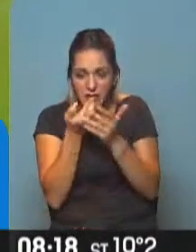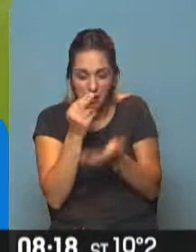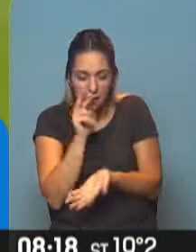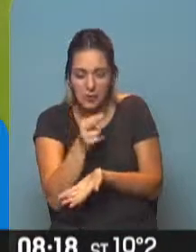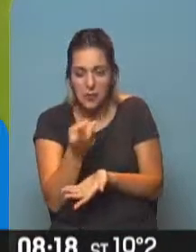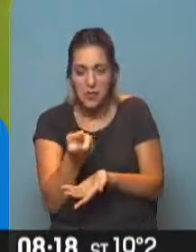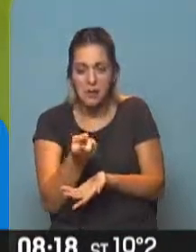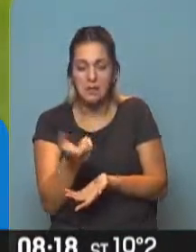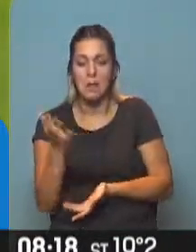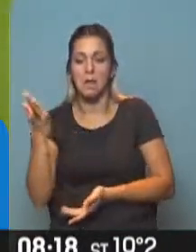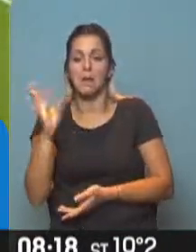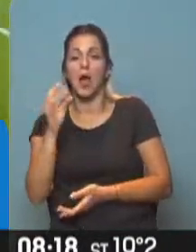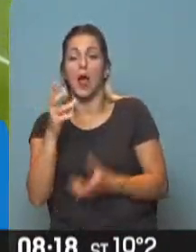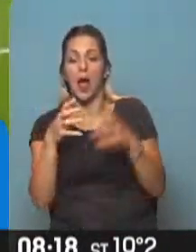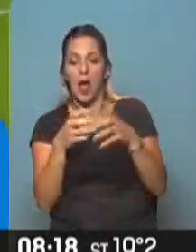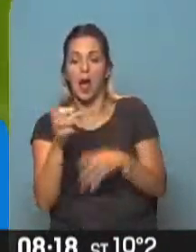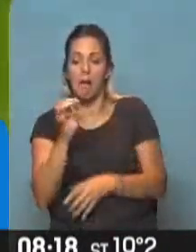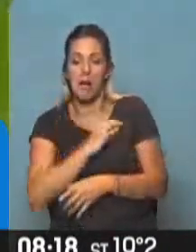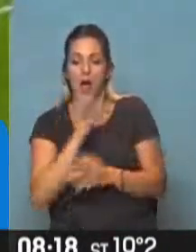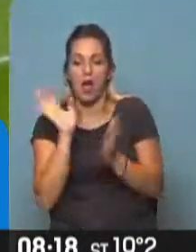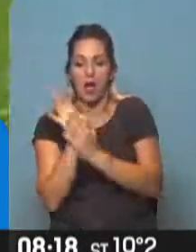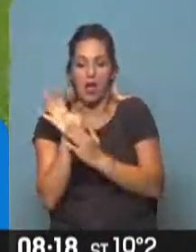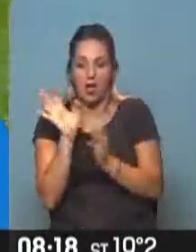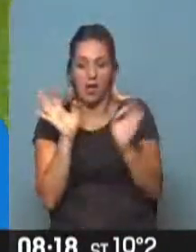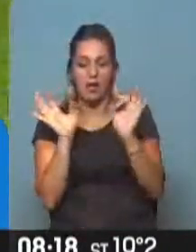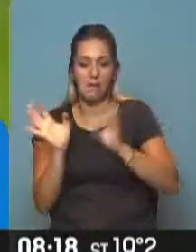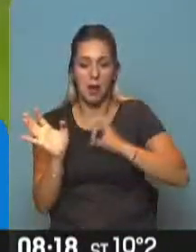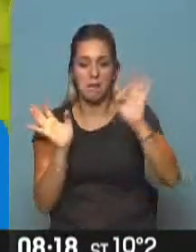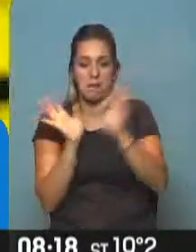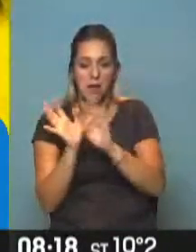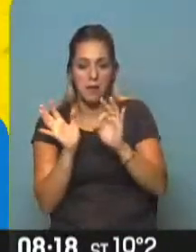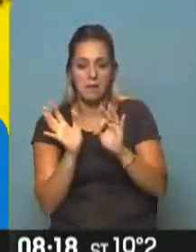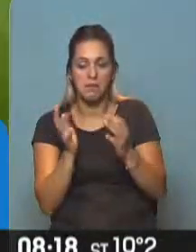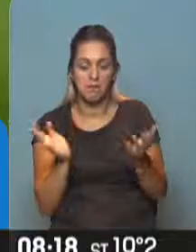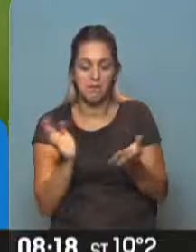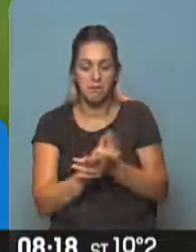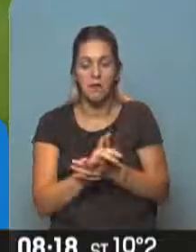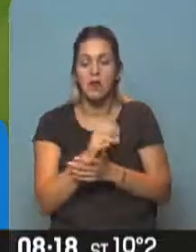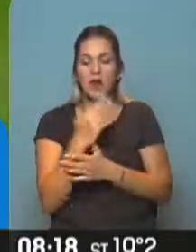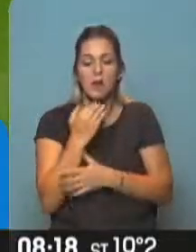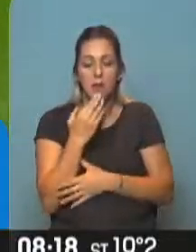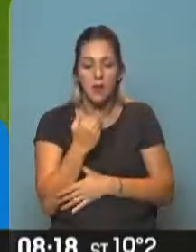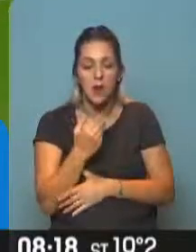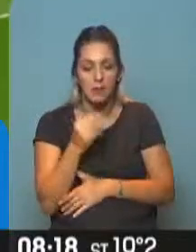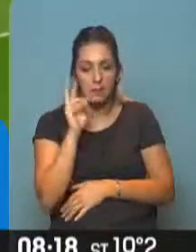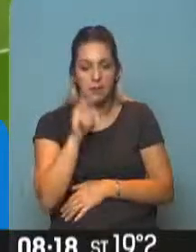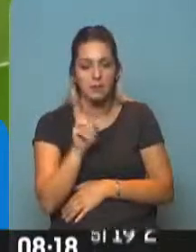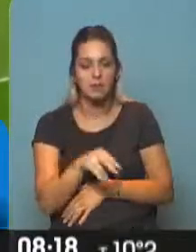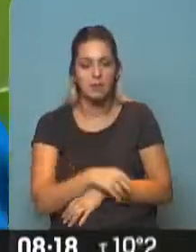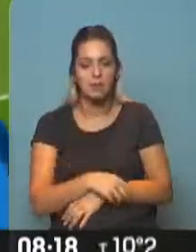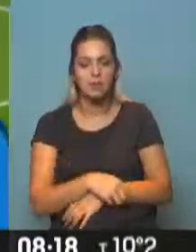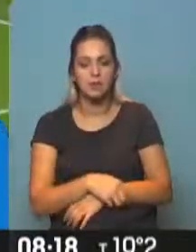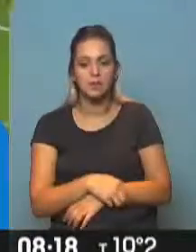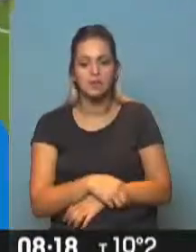mano y la pelota que continúa su juego. Pero Boca no hizo en el rendimiento de Boca Mella el hecho de